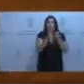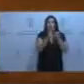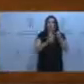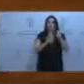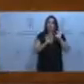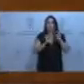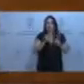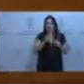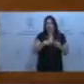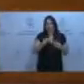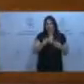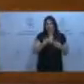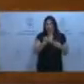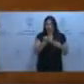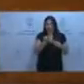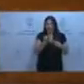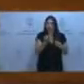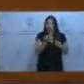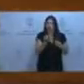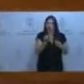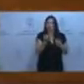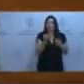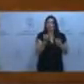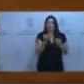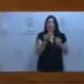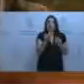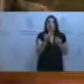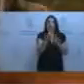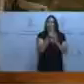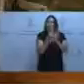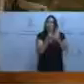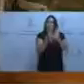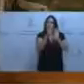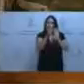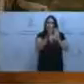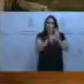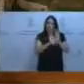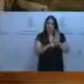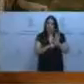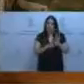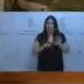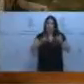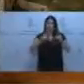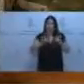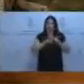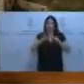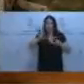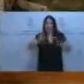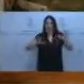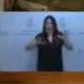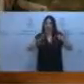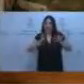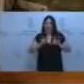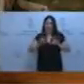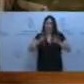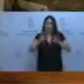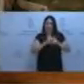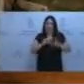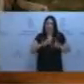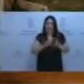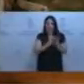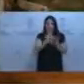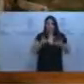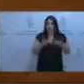taxi, donde se establezcan los siguientes extremos o puntos. En cuanto a las áreas territoriales de prestación conjunta, a